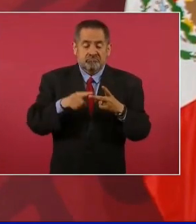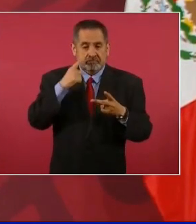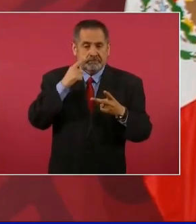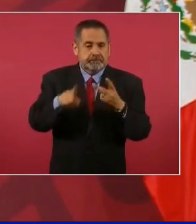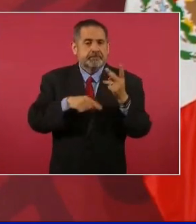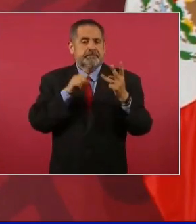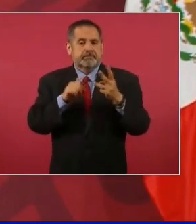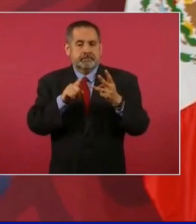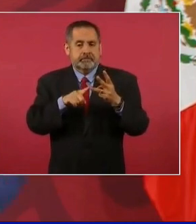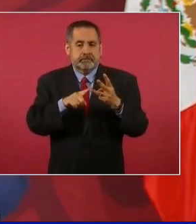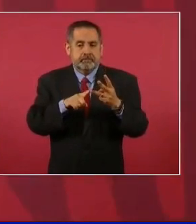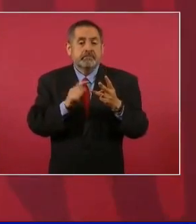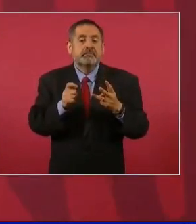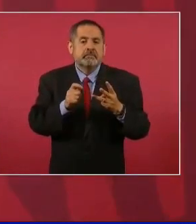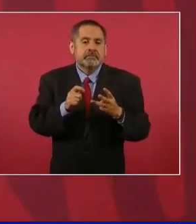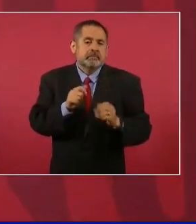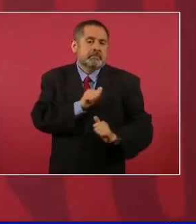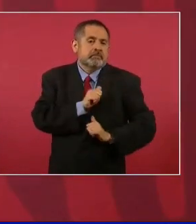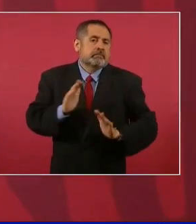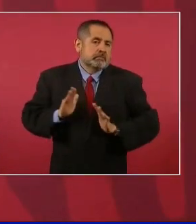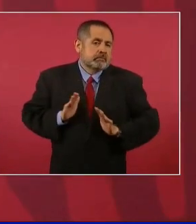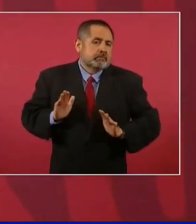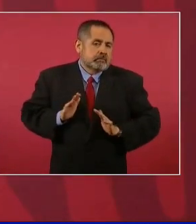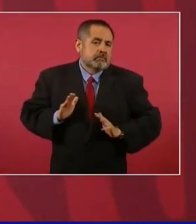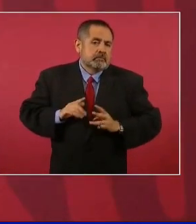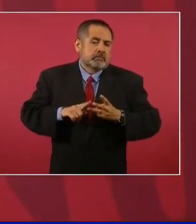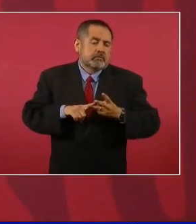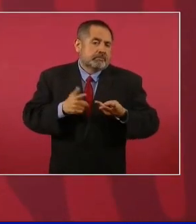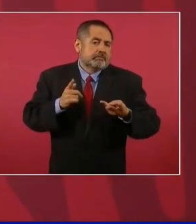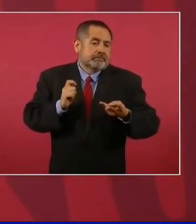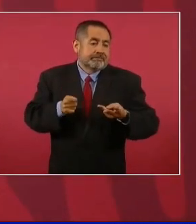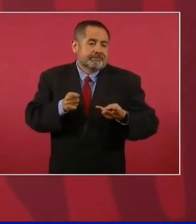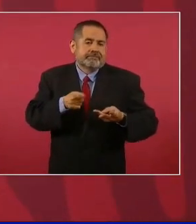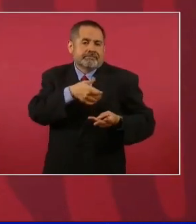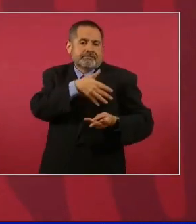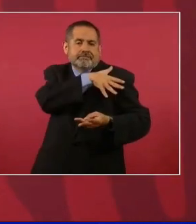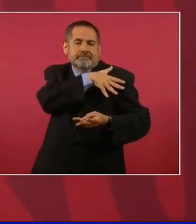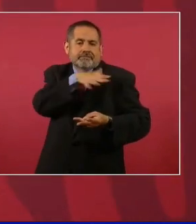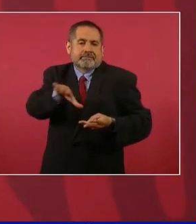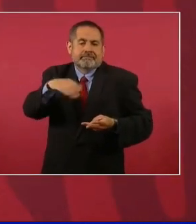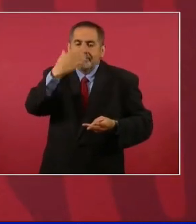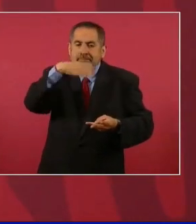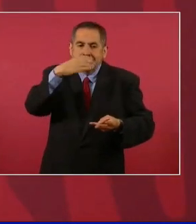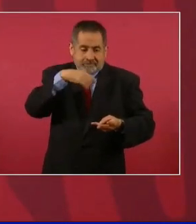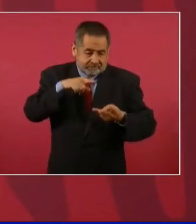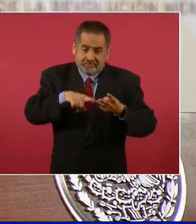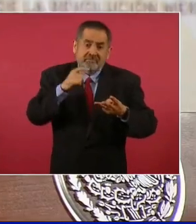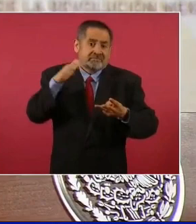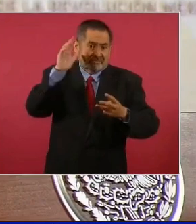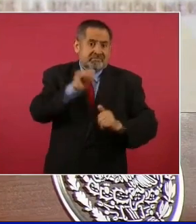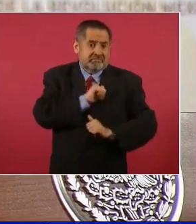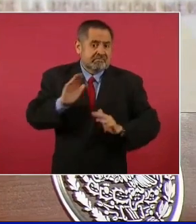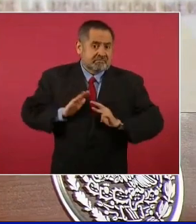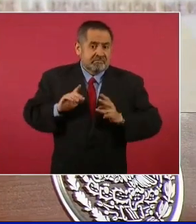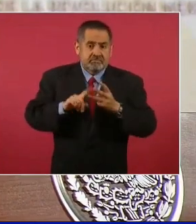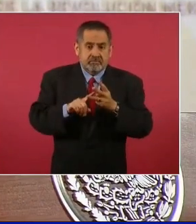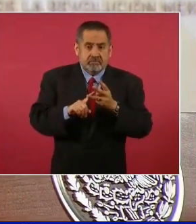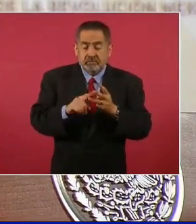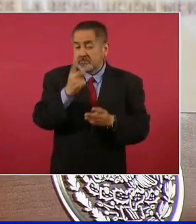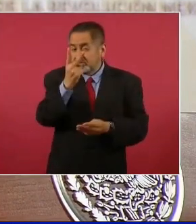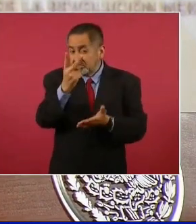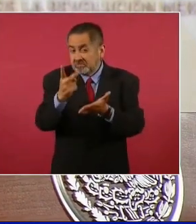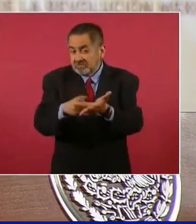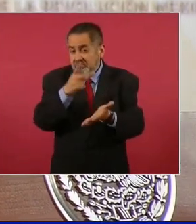Y el tercero, un militar, el general Lázaro Cárdenas, que fue